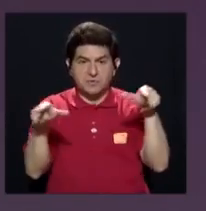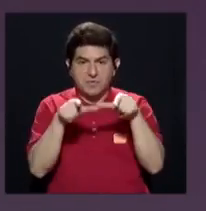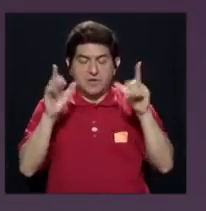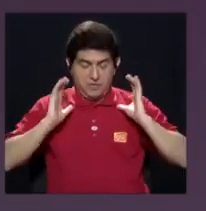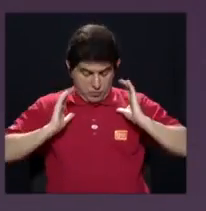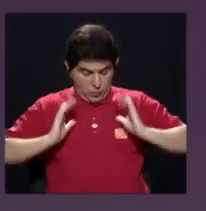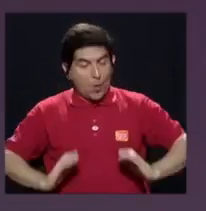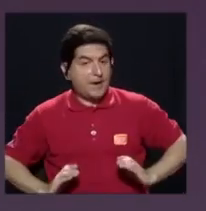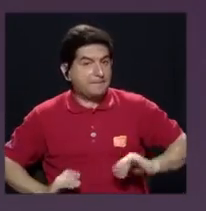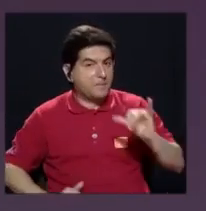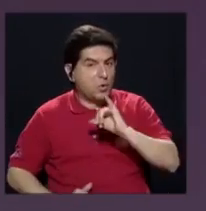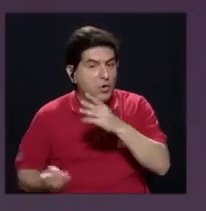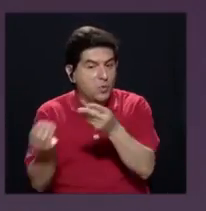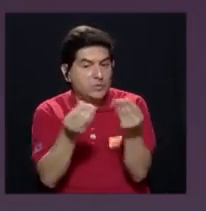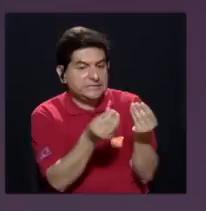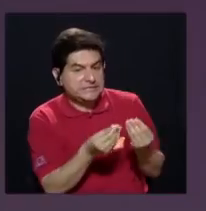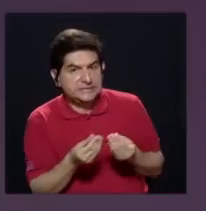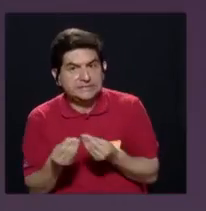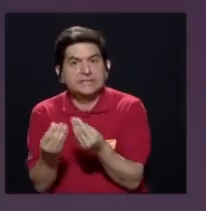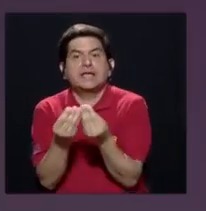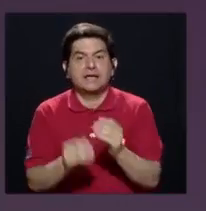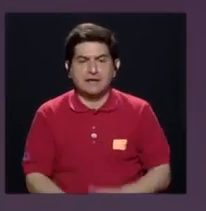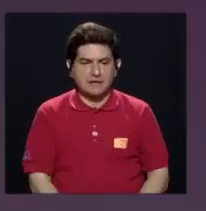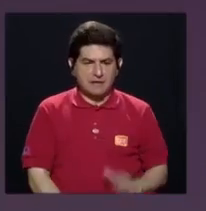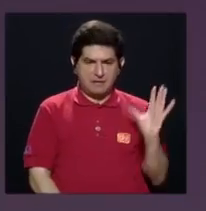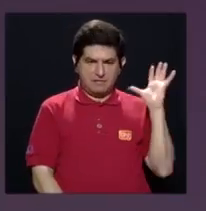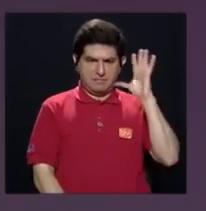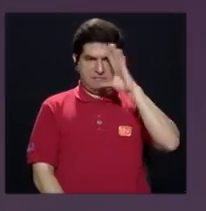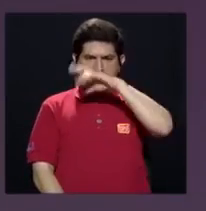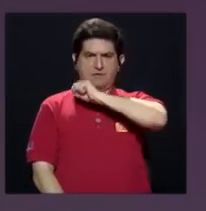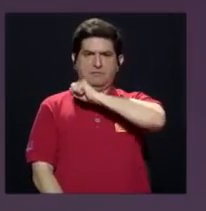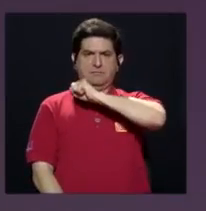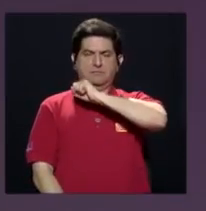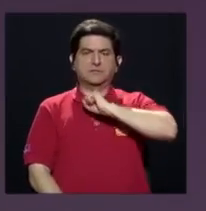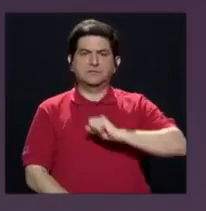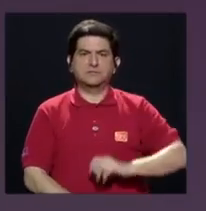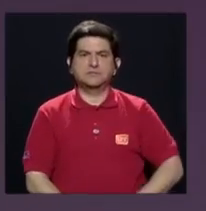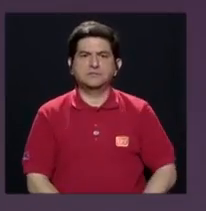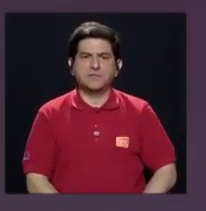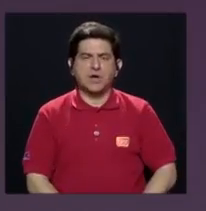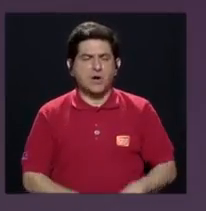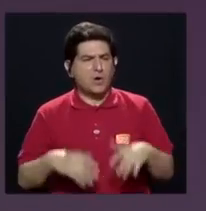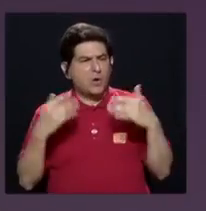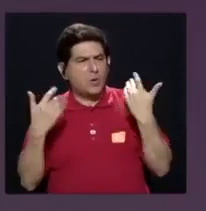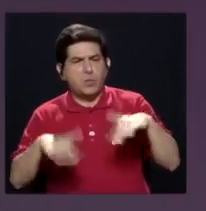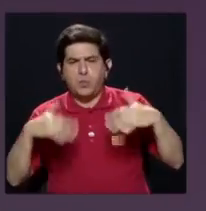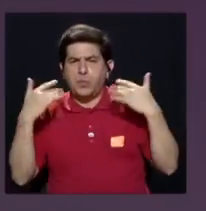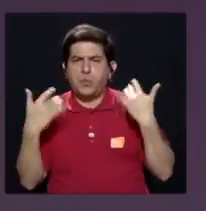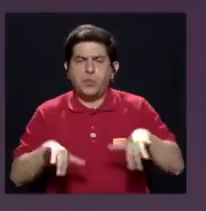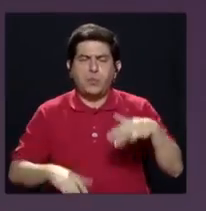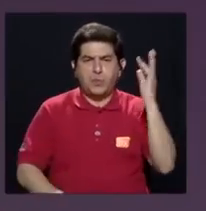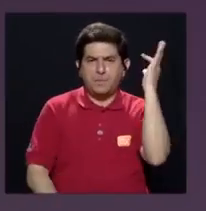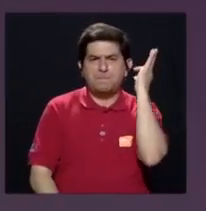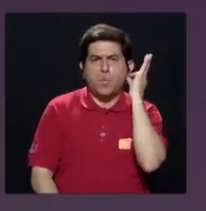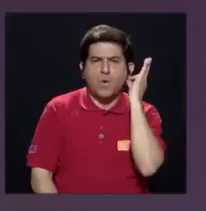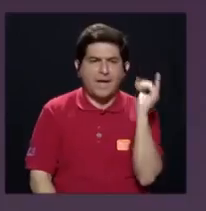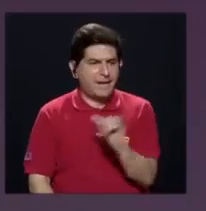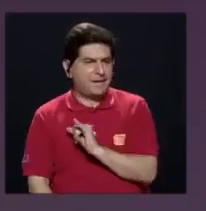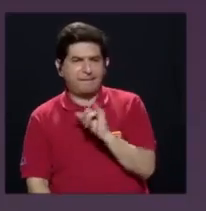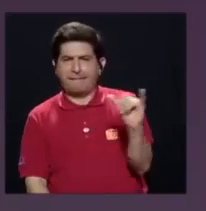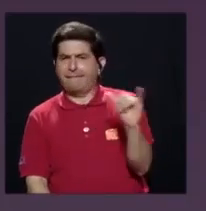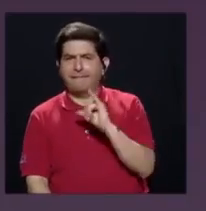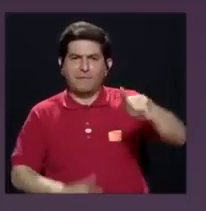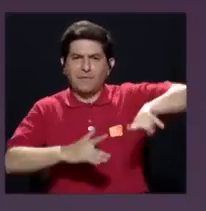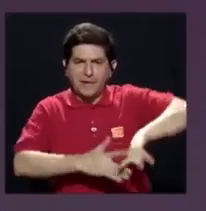sino también del territorio tierra Entonces nos damos cuenta de que hay una cantidad de mujeres verdad que también